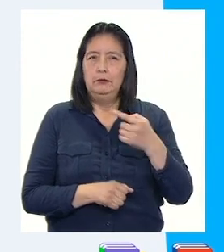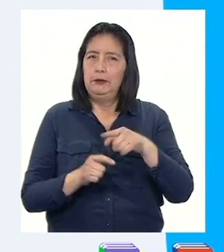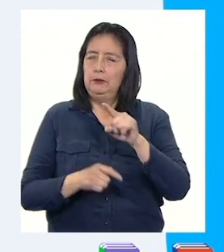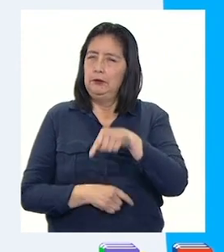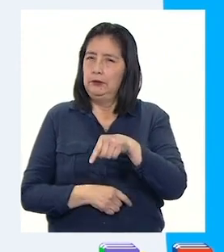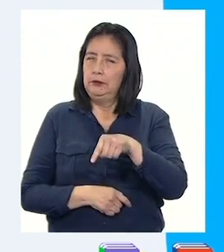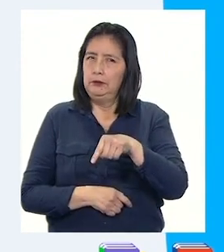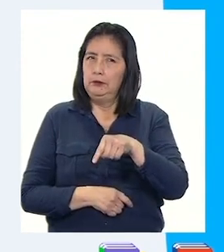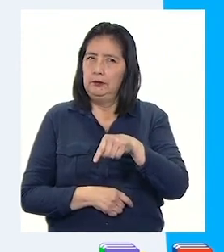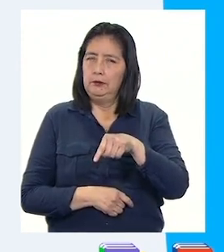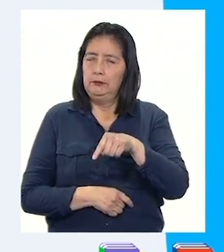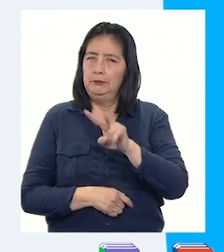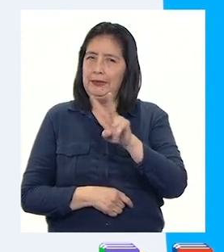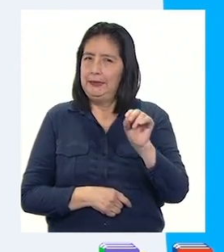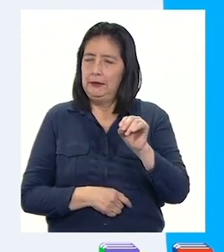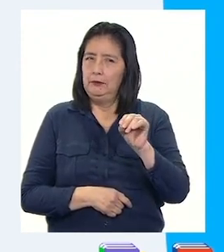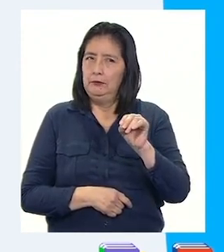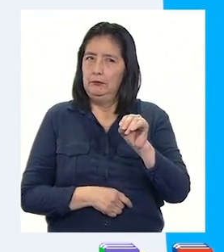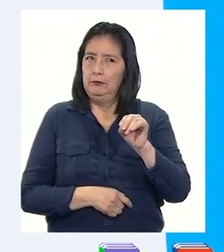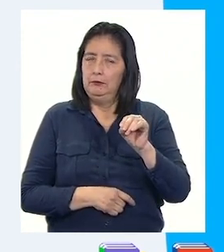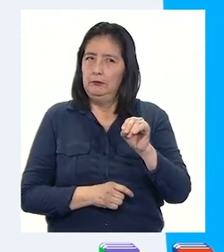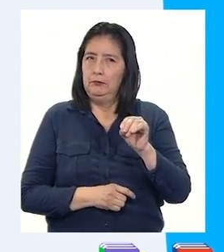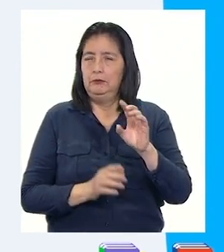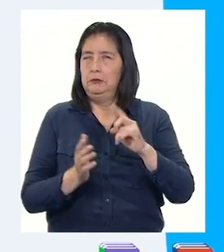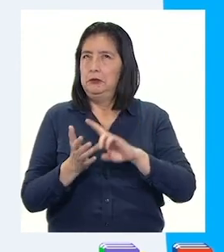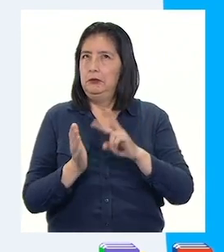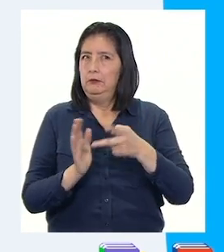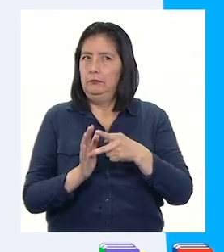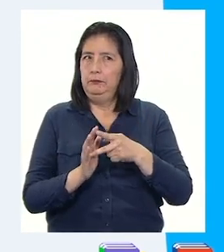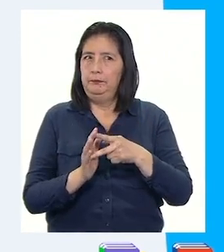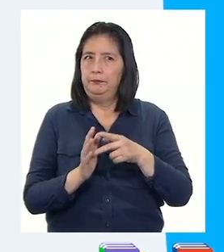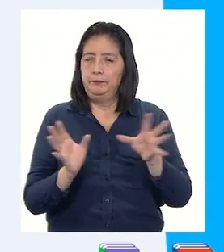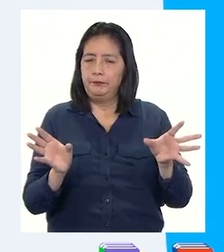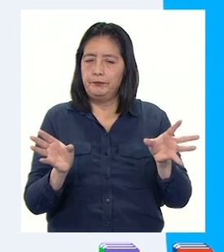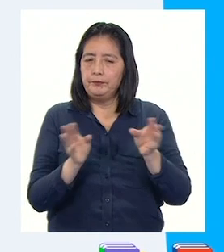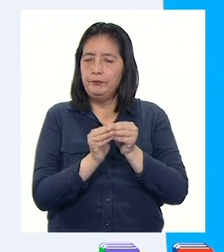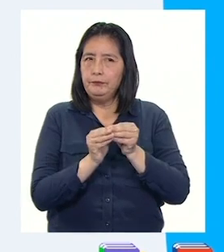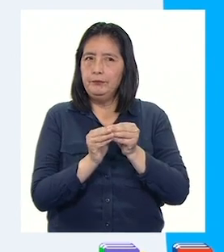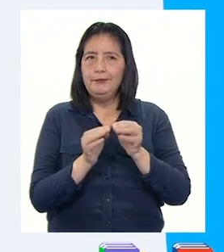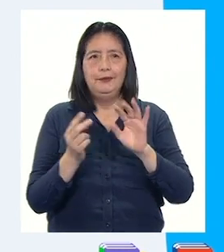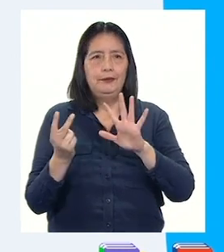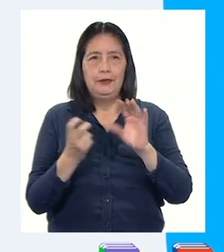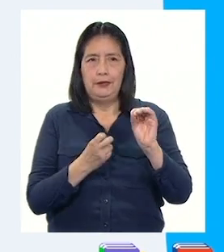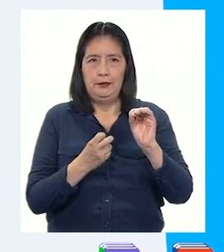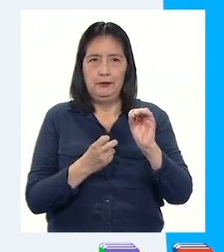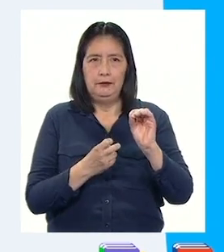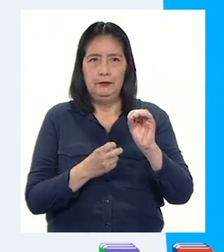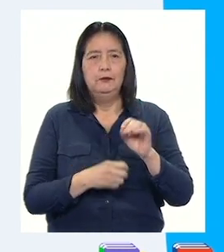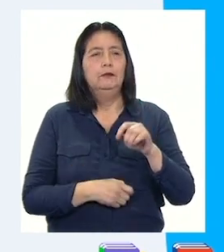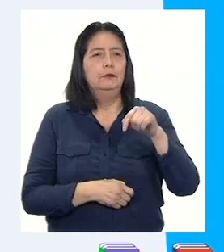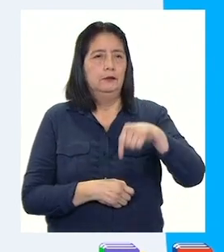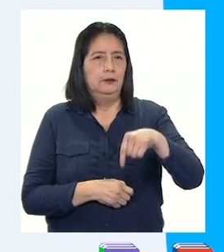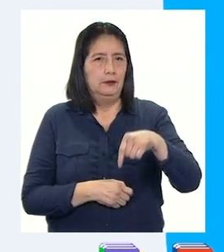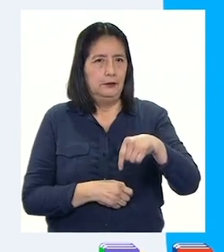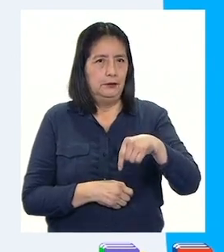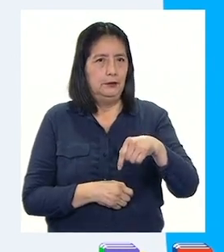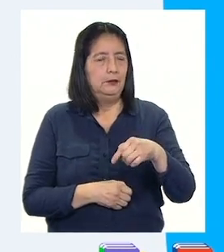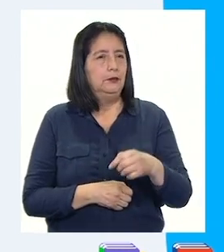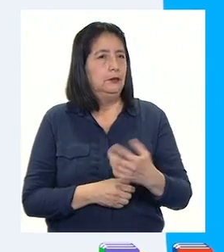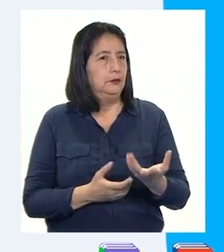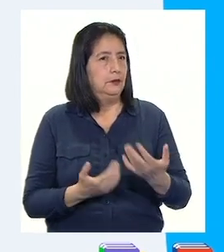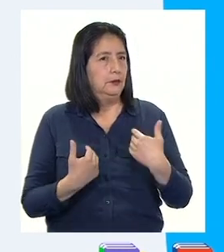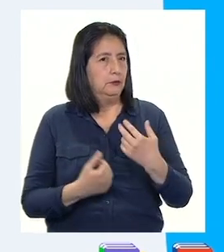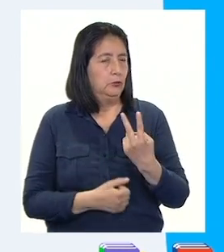pero esta vale 20. Es decir, esa fila hay 70. Y aquí, en las